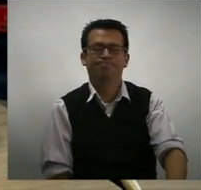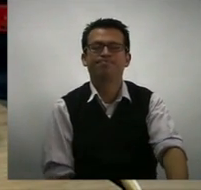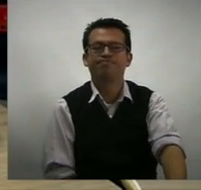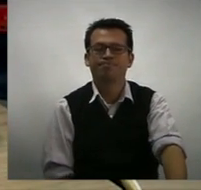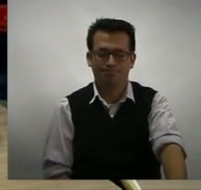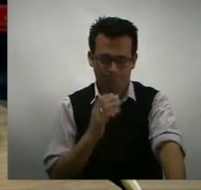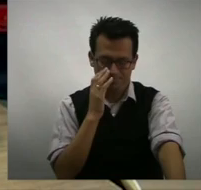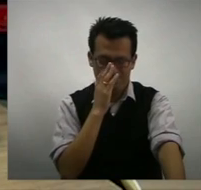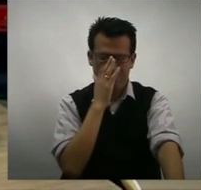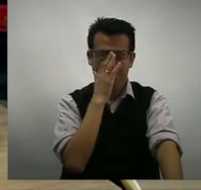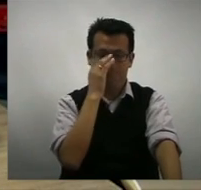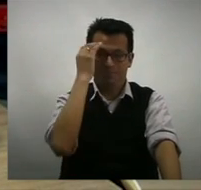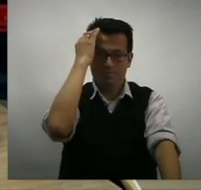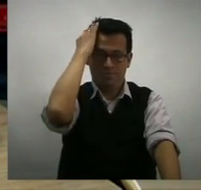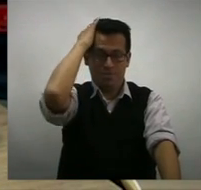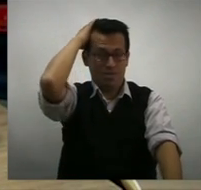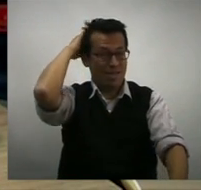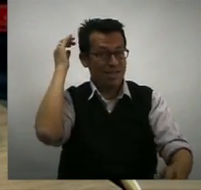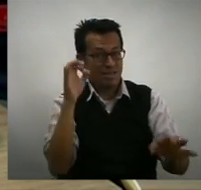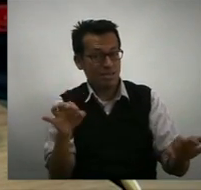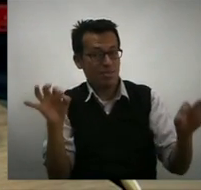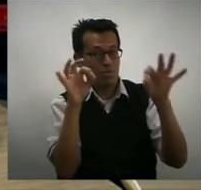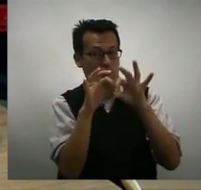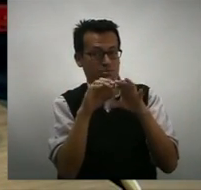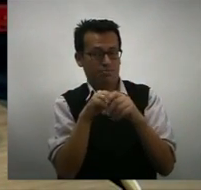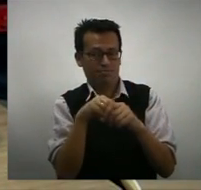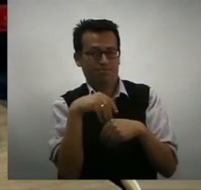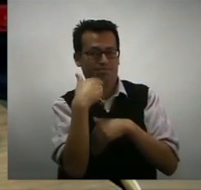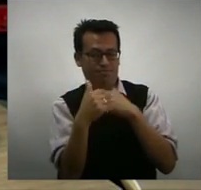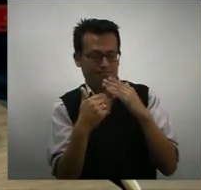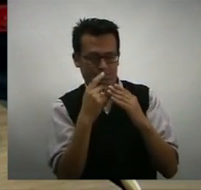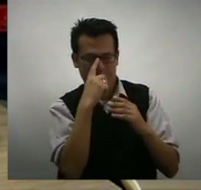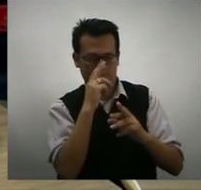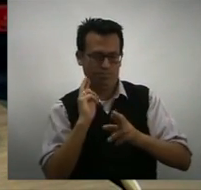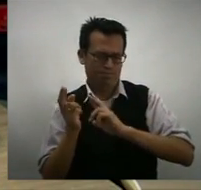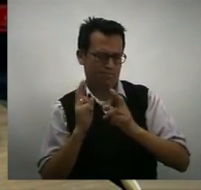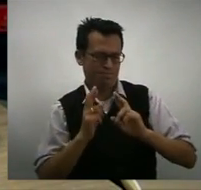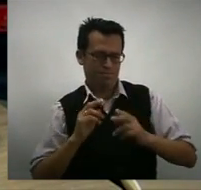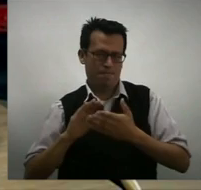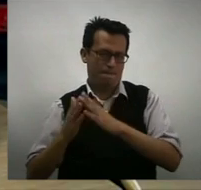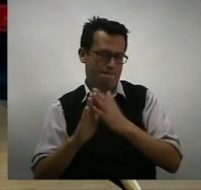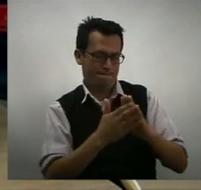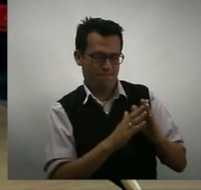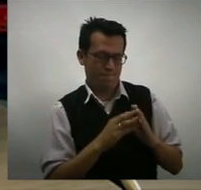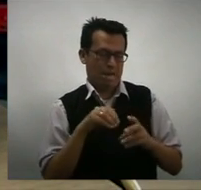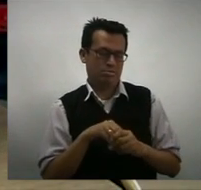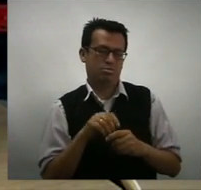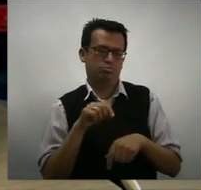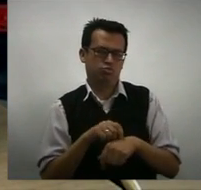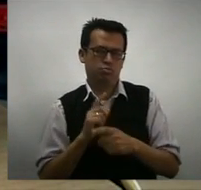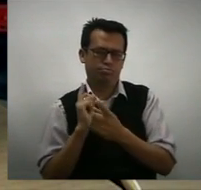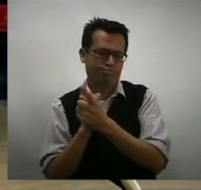Horkheimer. Es importante señalar que si la sociedad está dada por la convivencia, el cara a cara, es gracias a los puntos